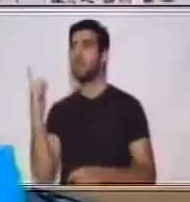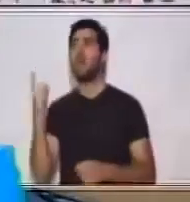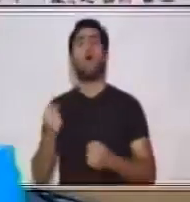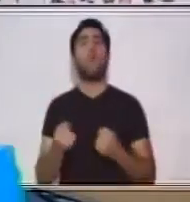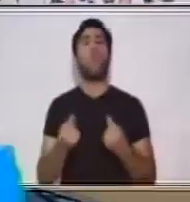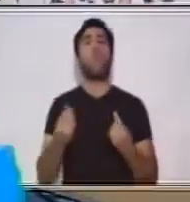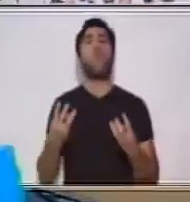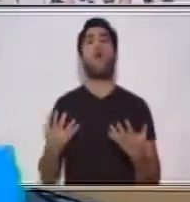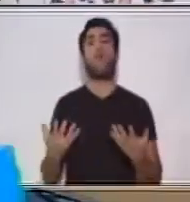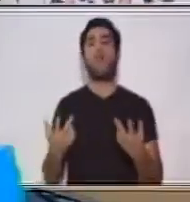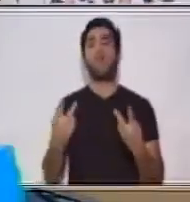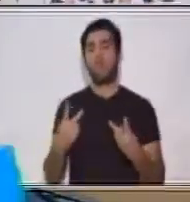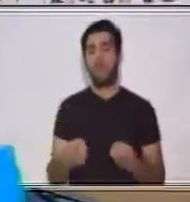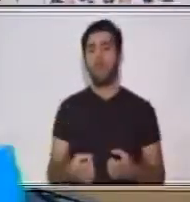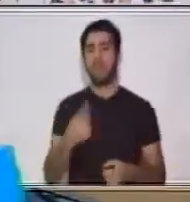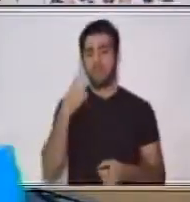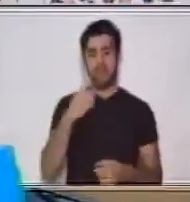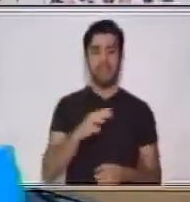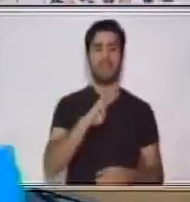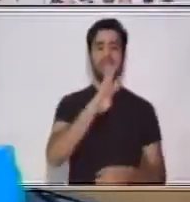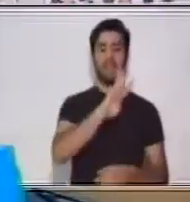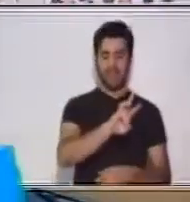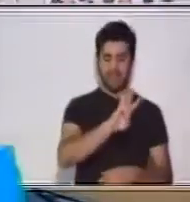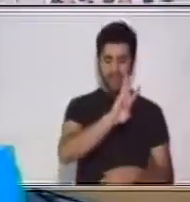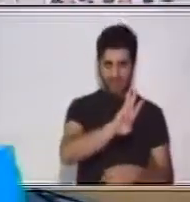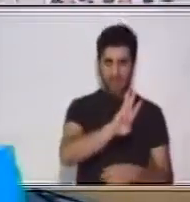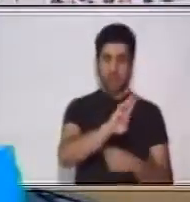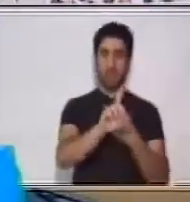a, tengo 3 y me